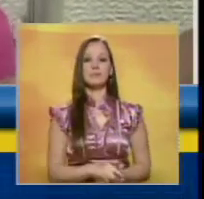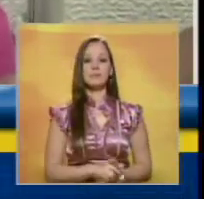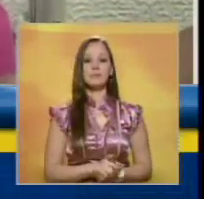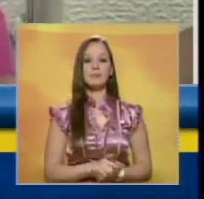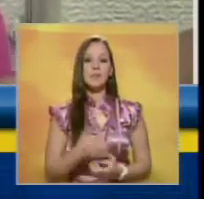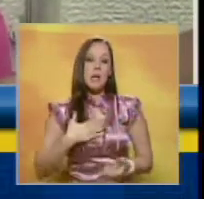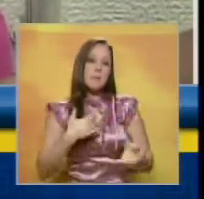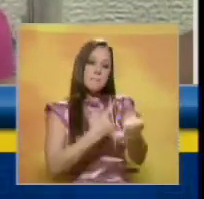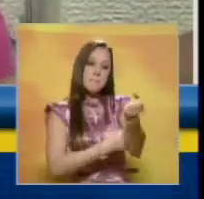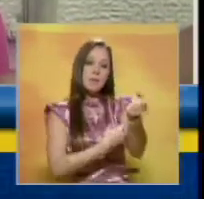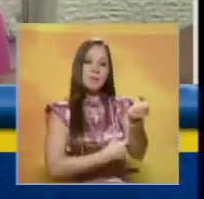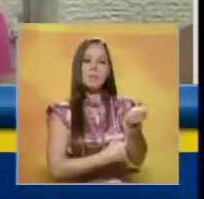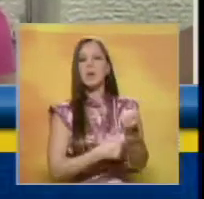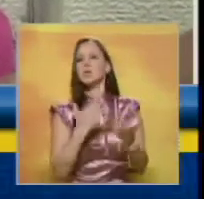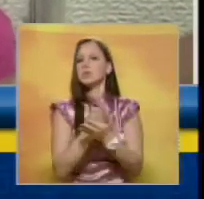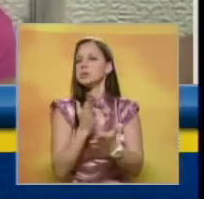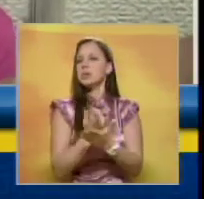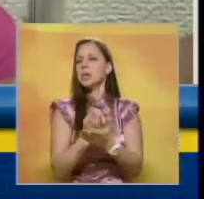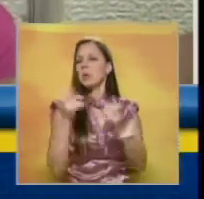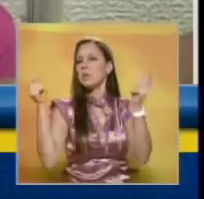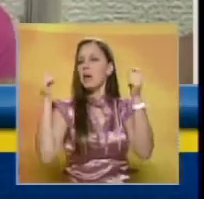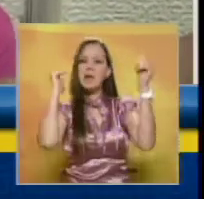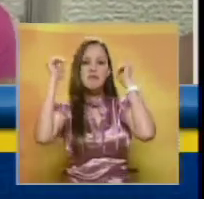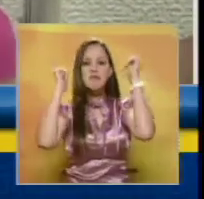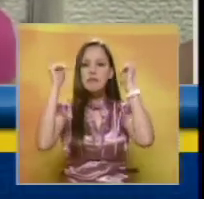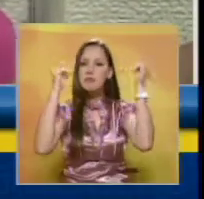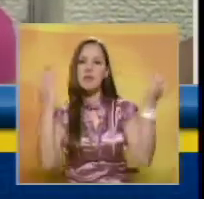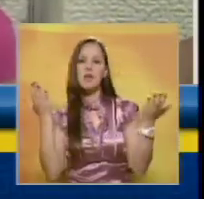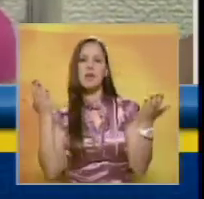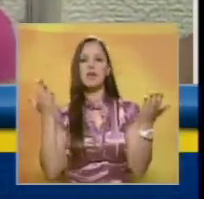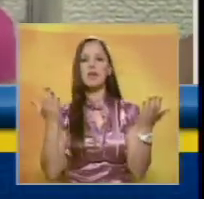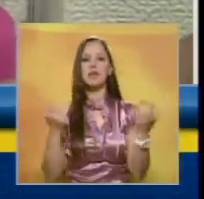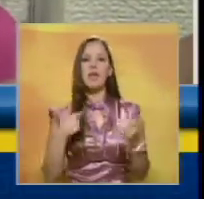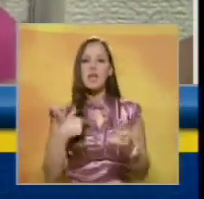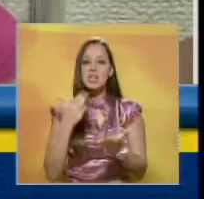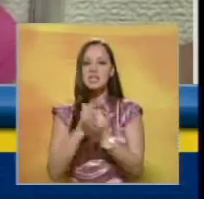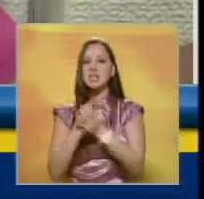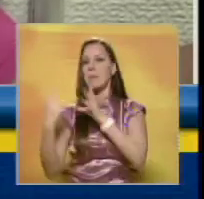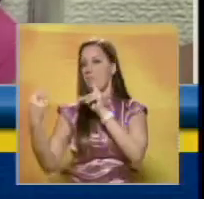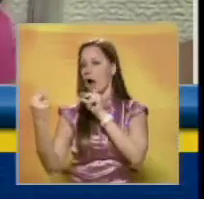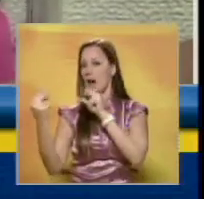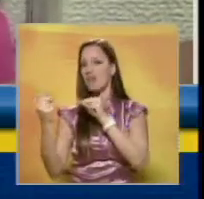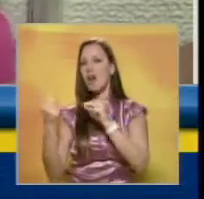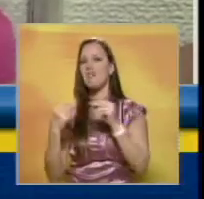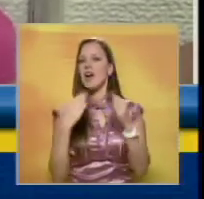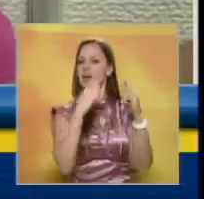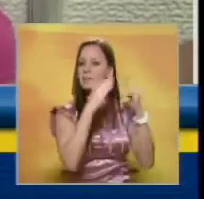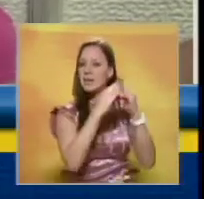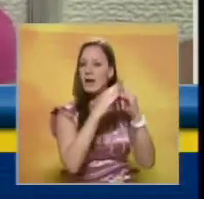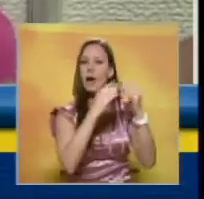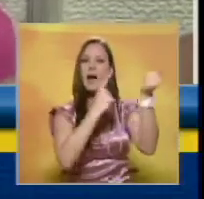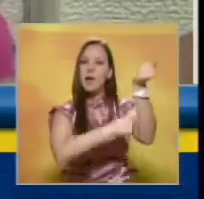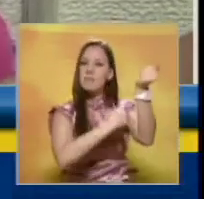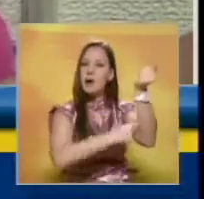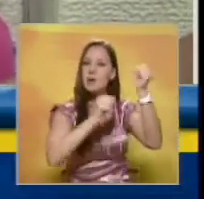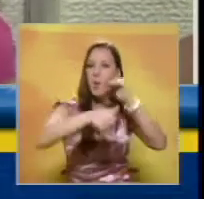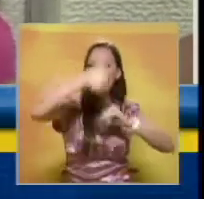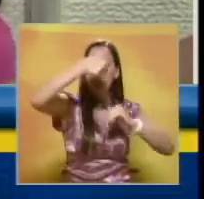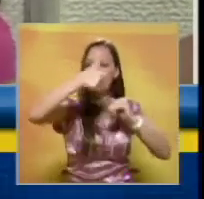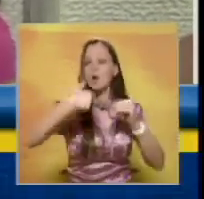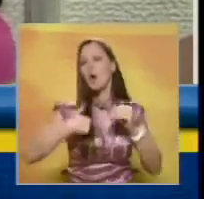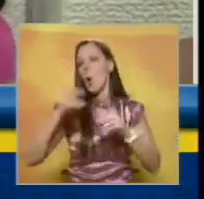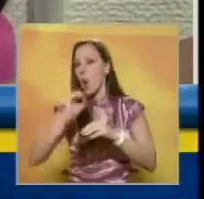solamente rumbero, y de rumbear era con nosotros en casa de mi hermano mayor o en casa de